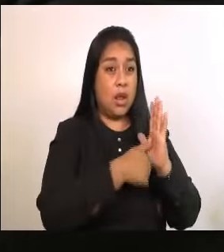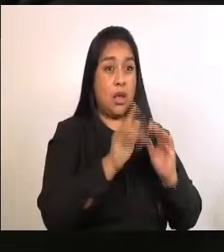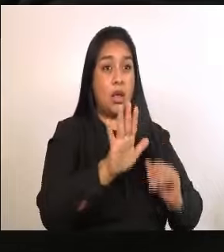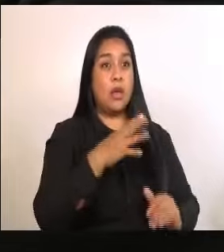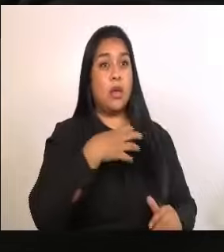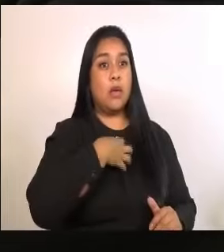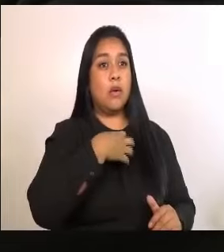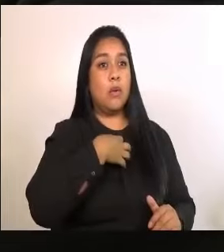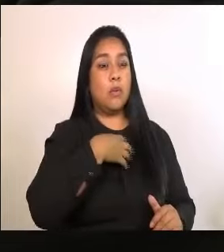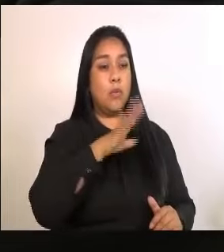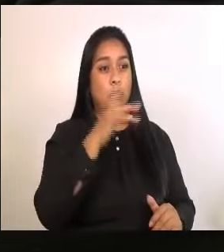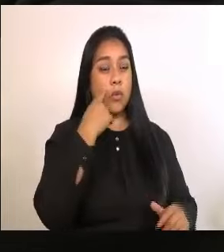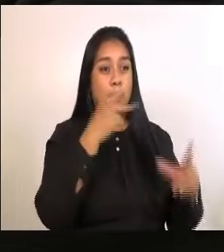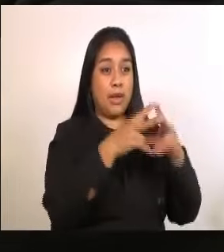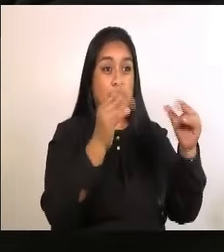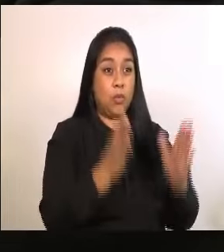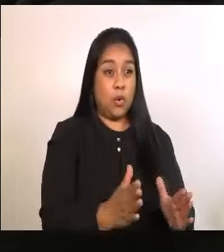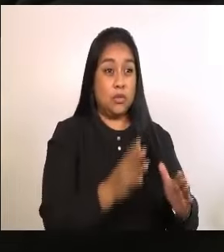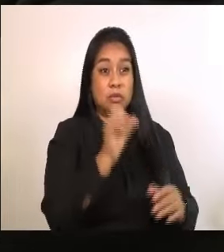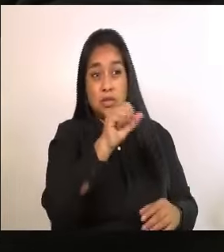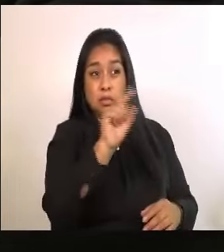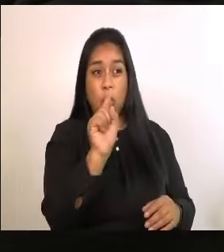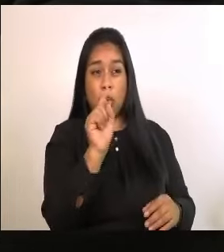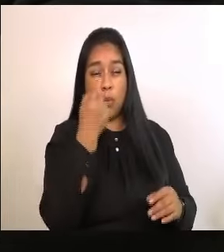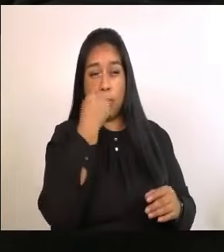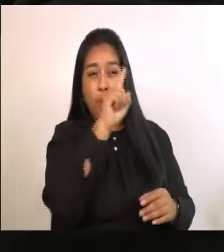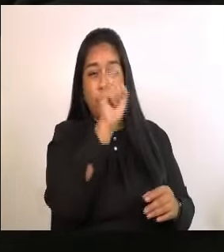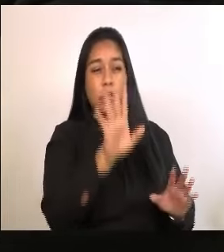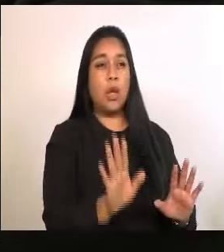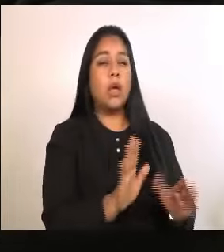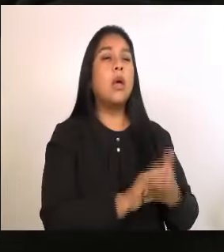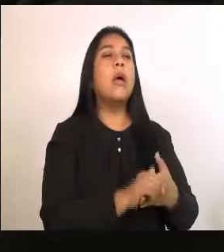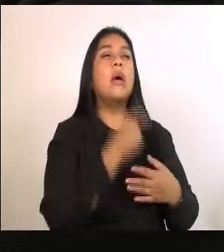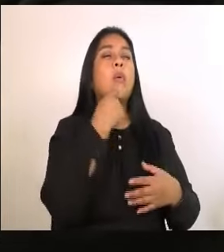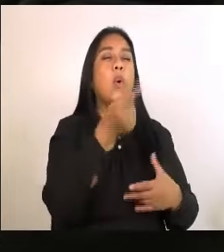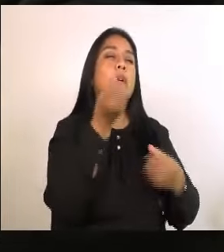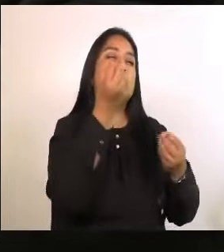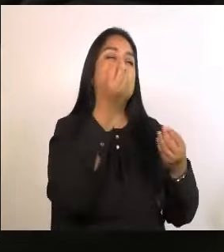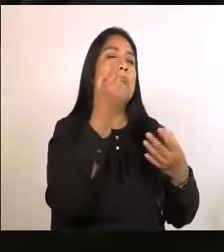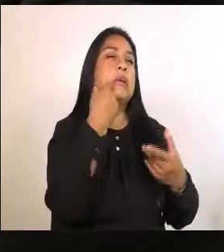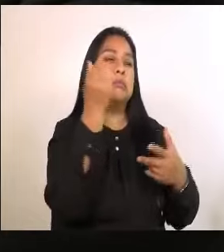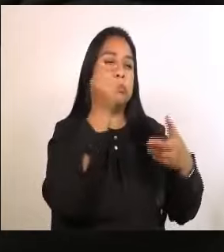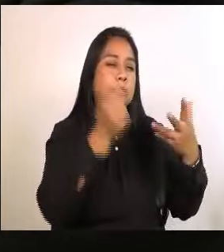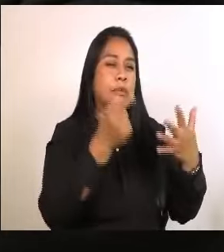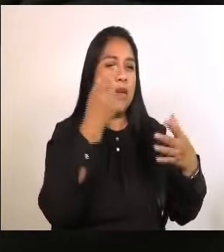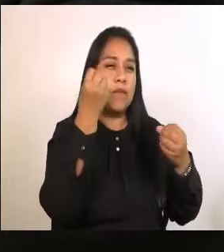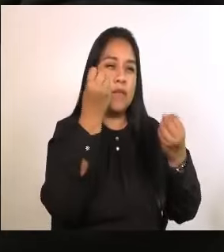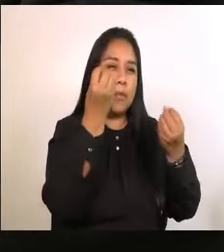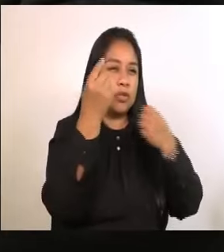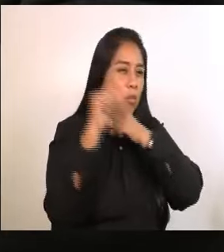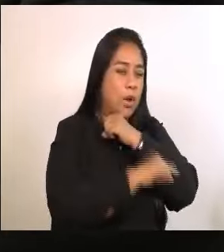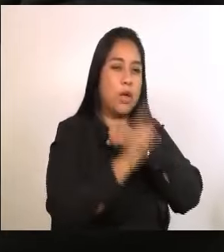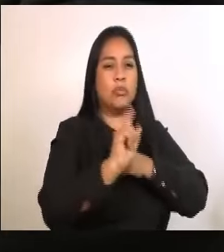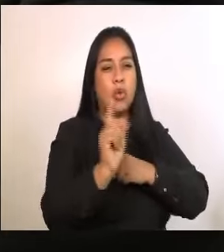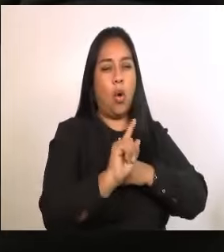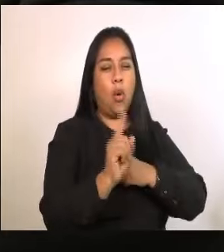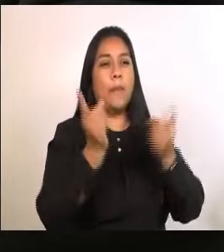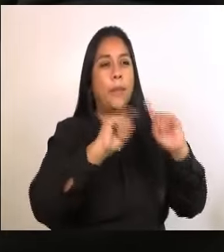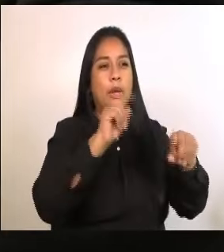a los nicaragüenses? Y entiendo que no se pueden dar muchos detalles, pero ¿se estarían negociando